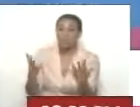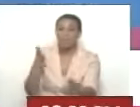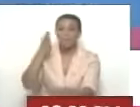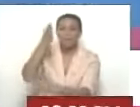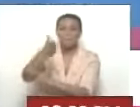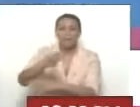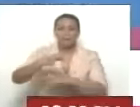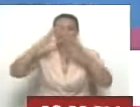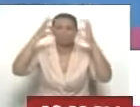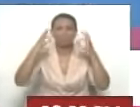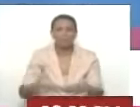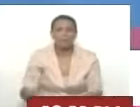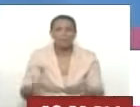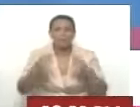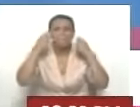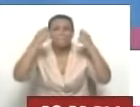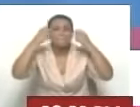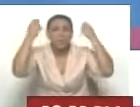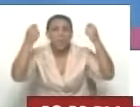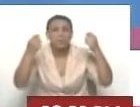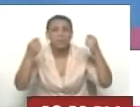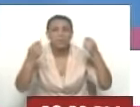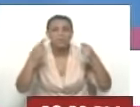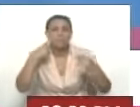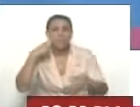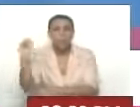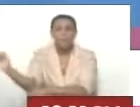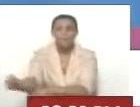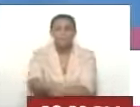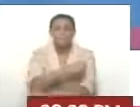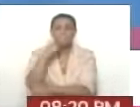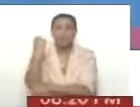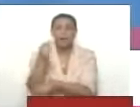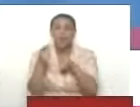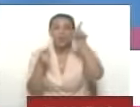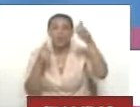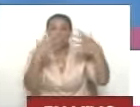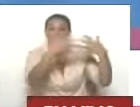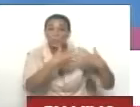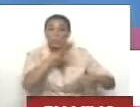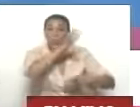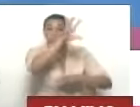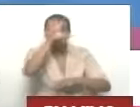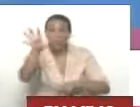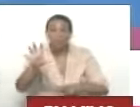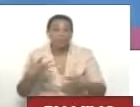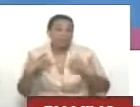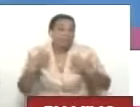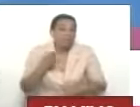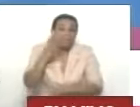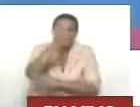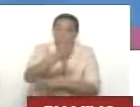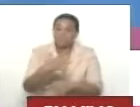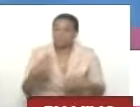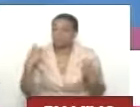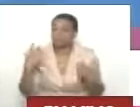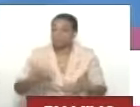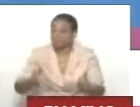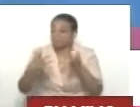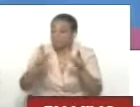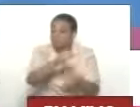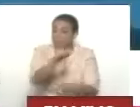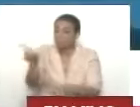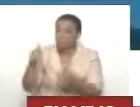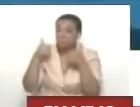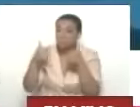mundial del periodismo y lo que le dan es una pela, ¿viste? A los periodistas de donde salgan.